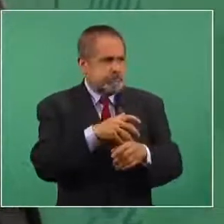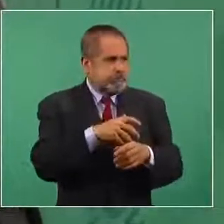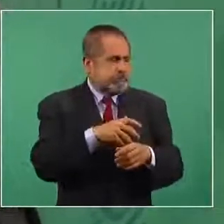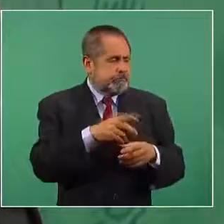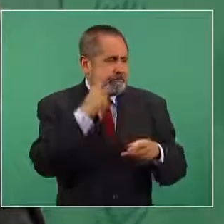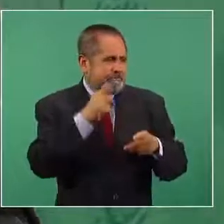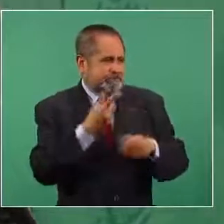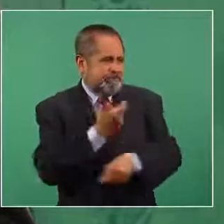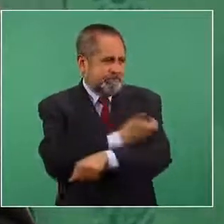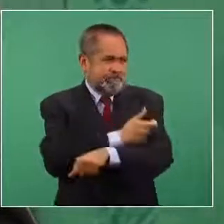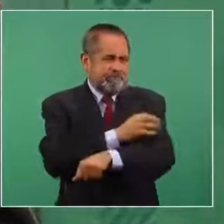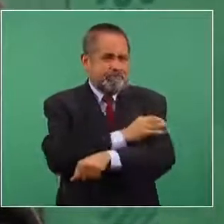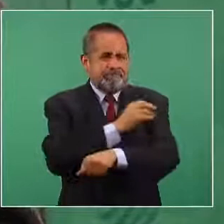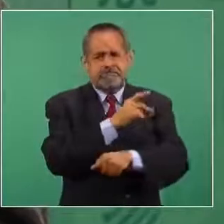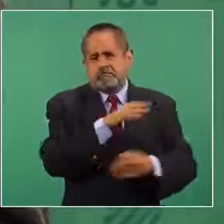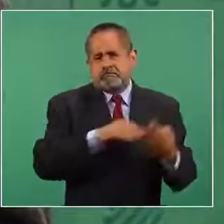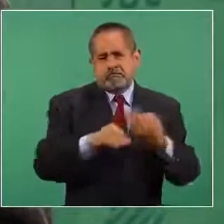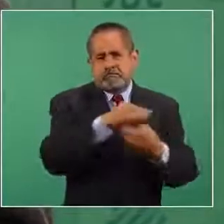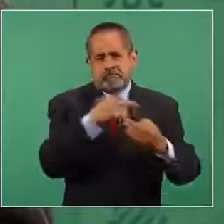Entonces,